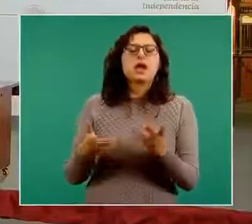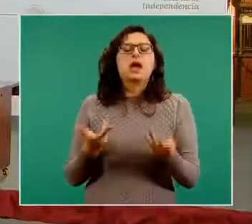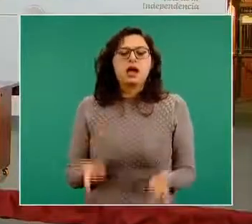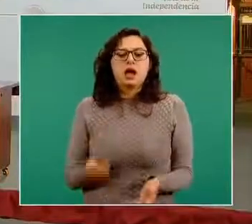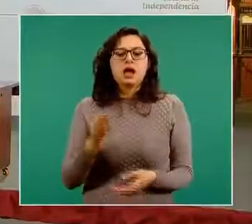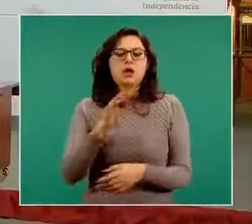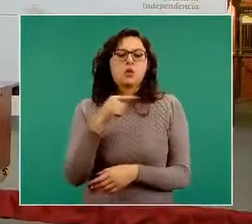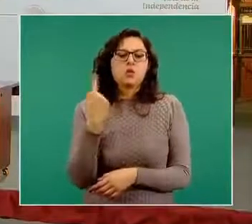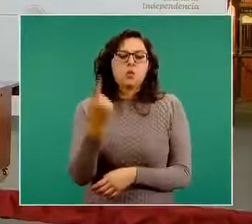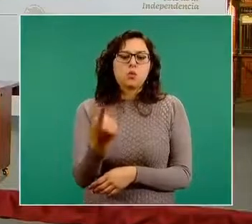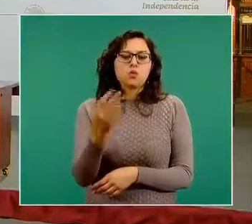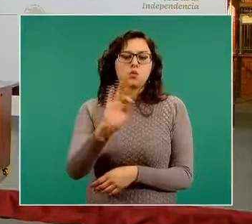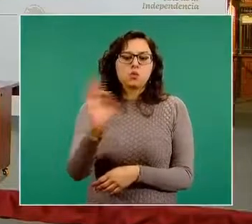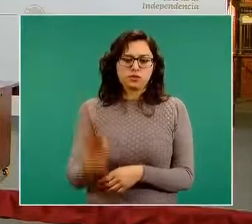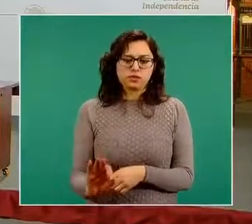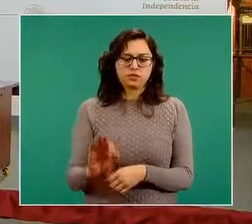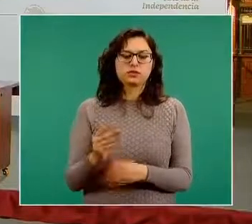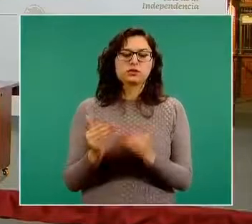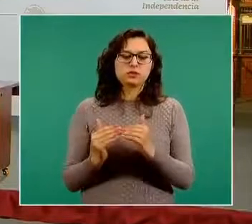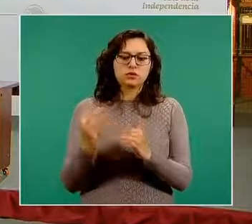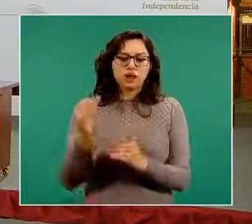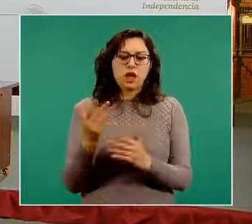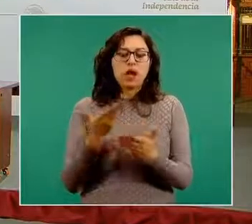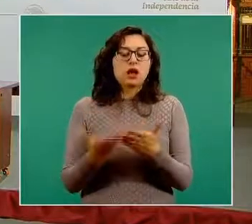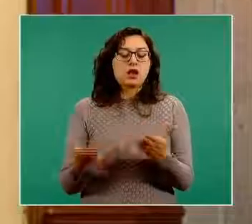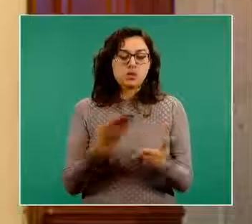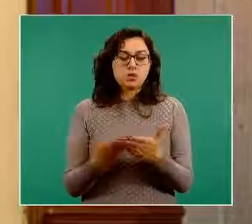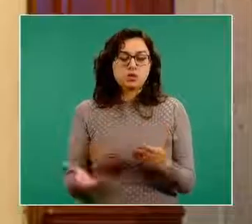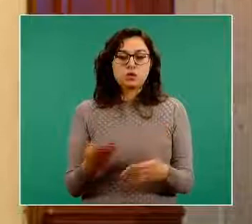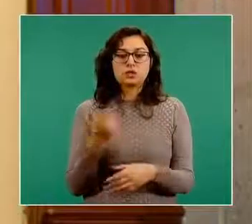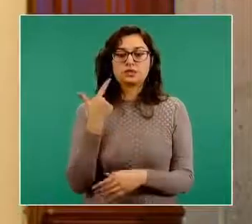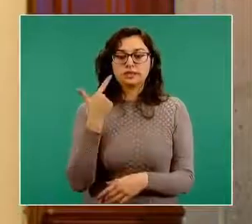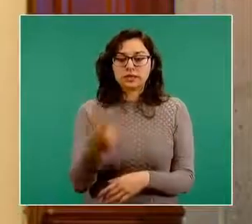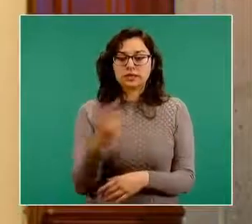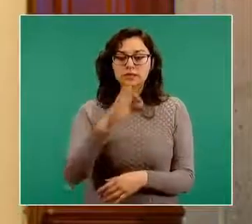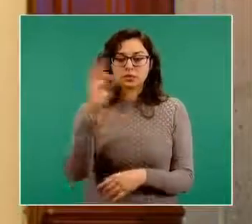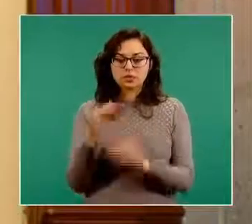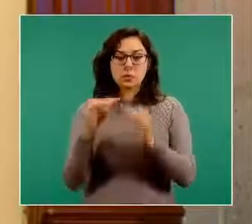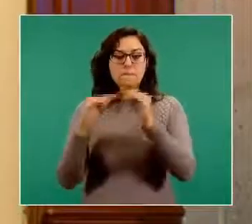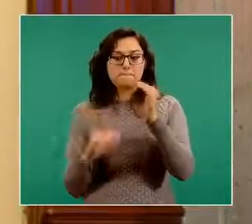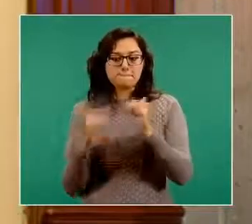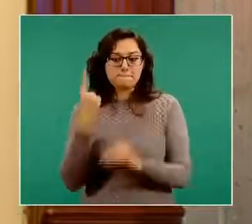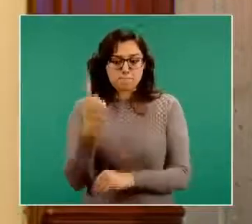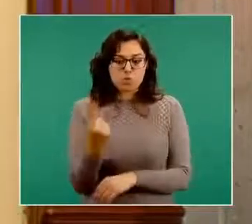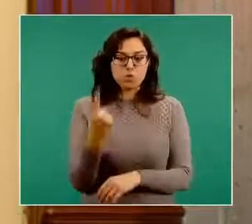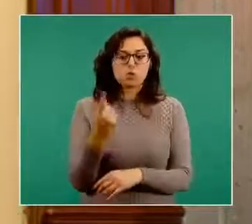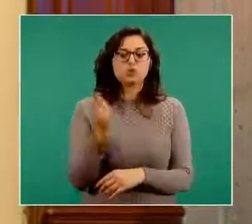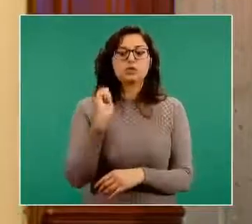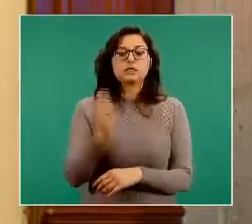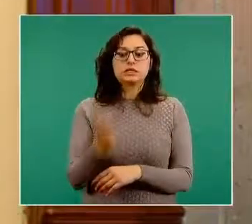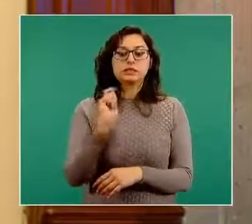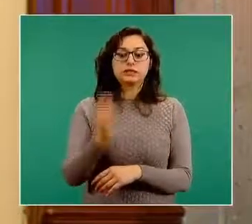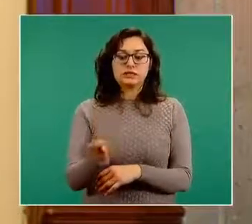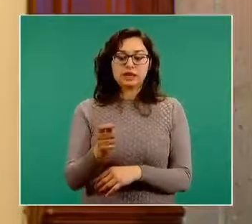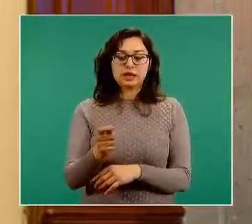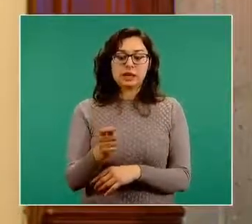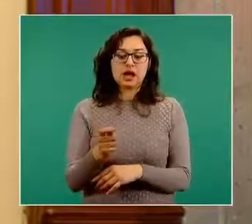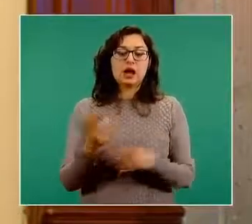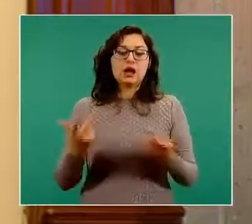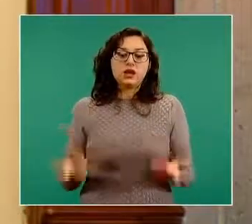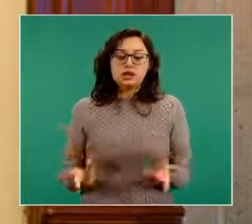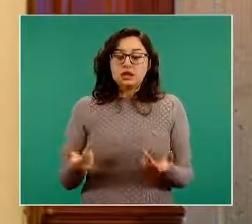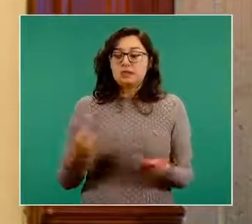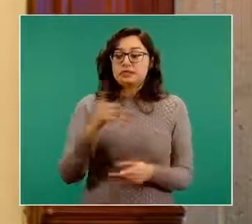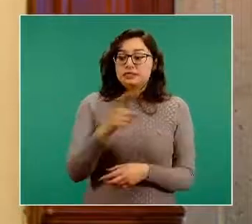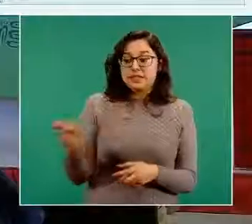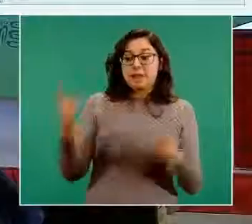la letalidad la semana pasada, abrimos ahora con un 7%. ¿Qué significa este 7%? Quiere decir que de cada